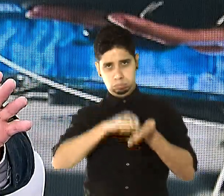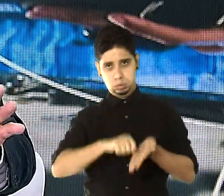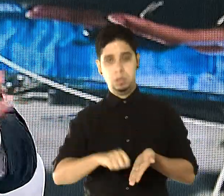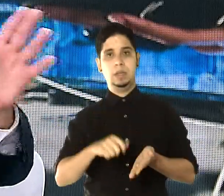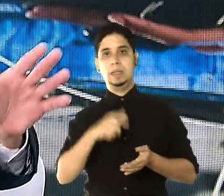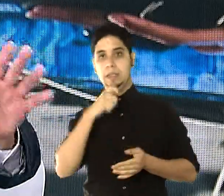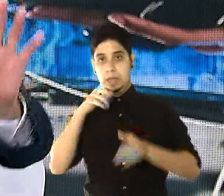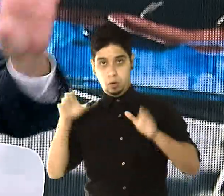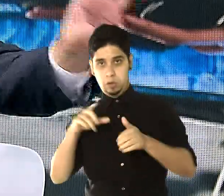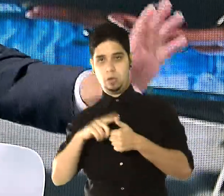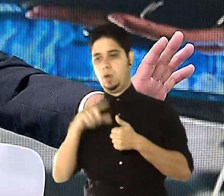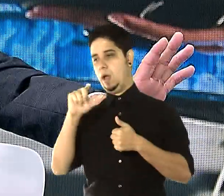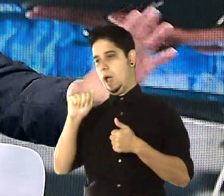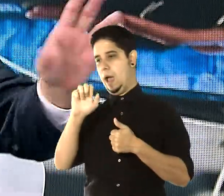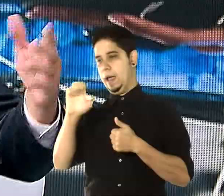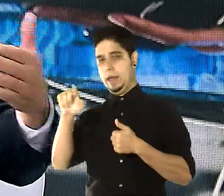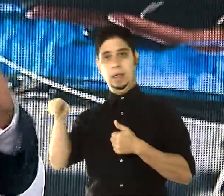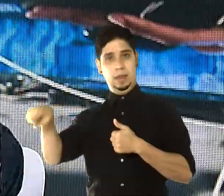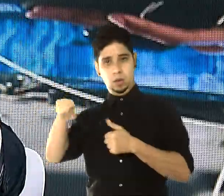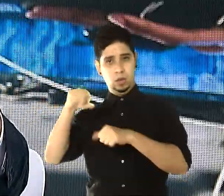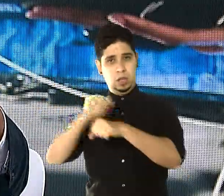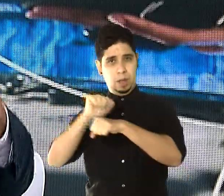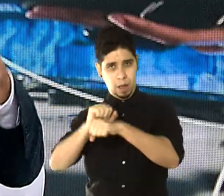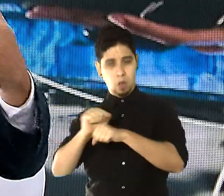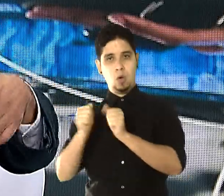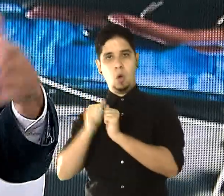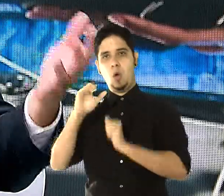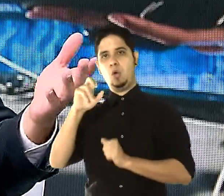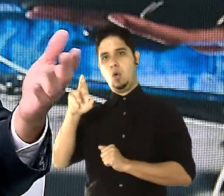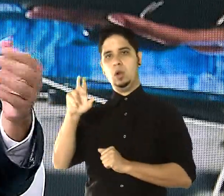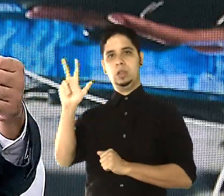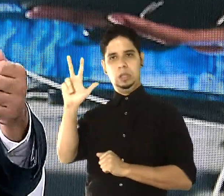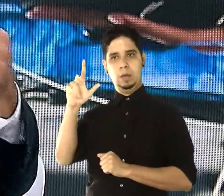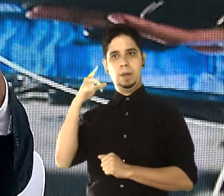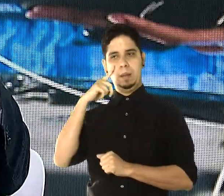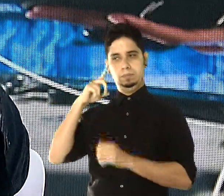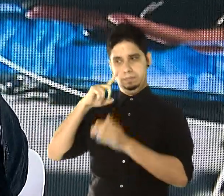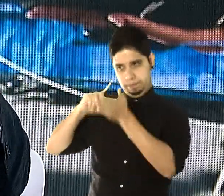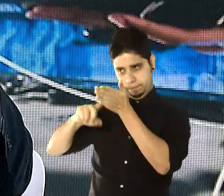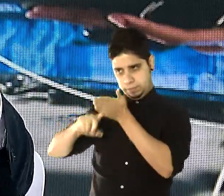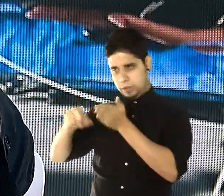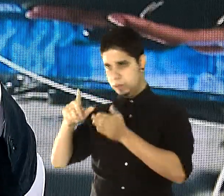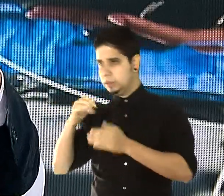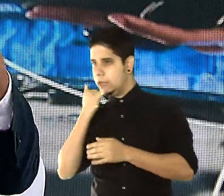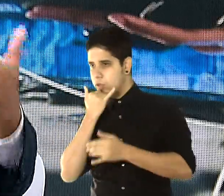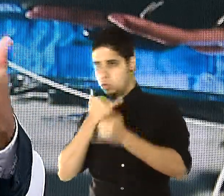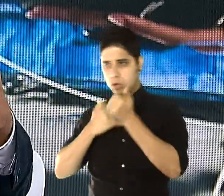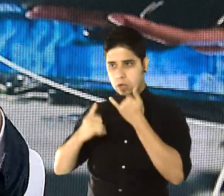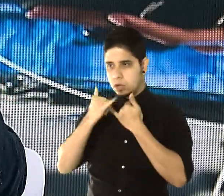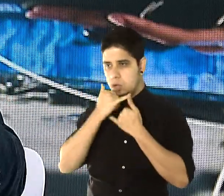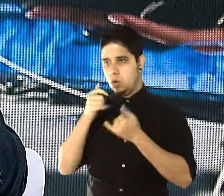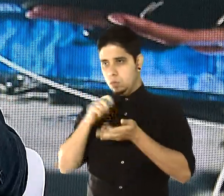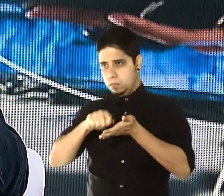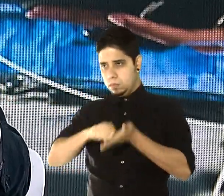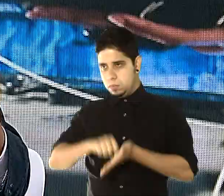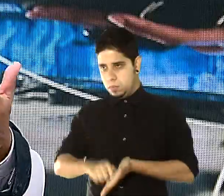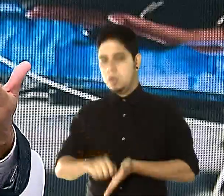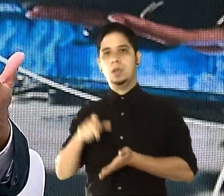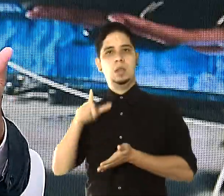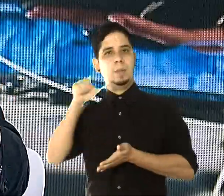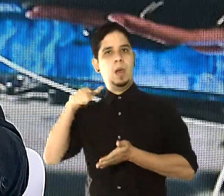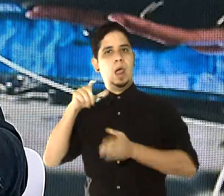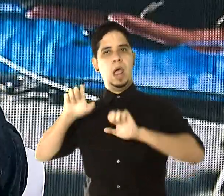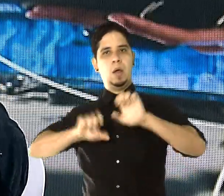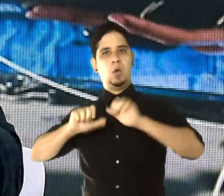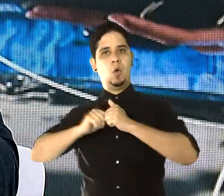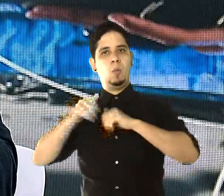Eléctrica, la autoridad, trabajó junto con el COR3 para buscar esos daños y empezar a evaluar cómo se van a atender, cómo se van a arreglar. Lo